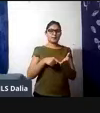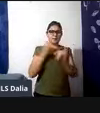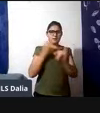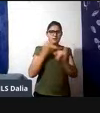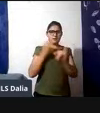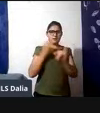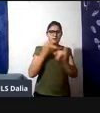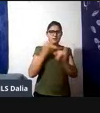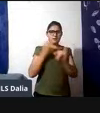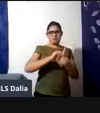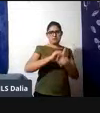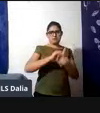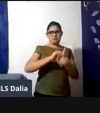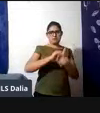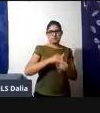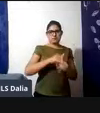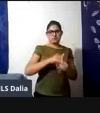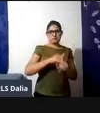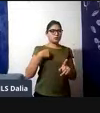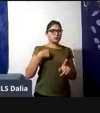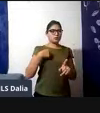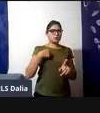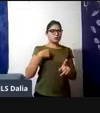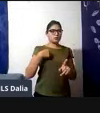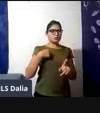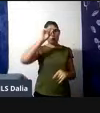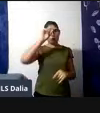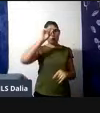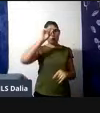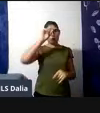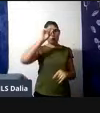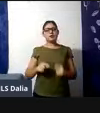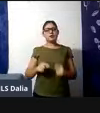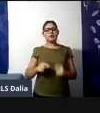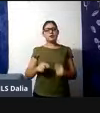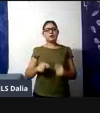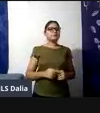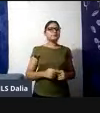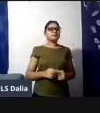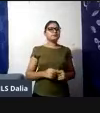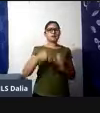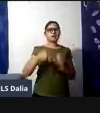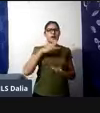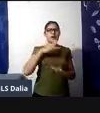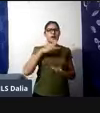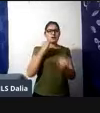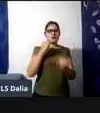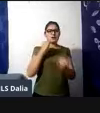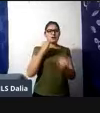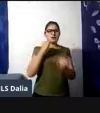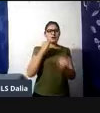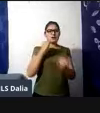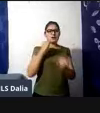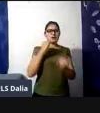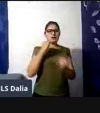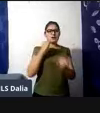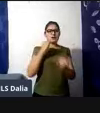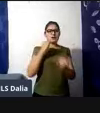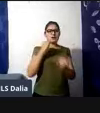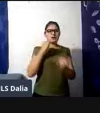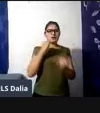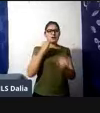que si estás pasando por vía cibernética, lo primero que tienes que hacer es no denunciar y bloquear las